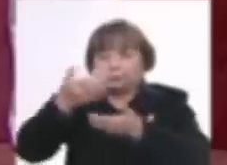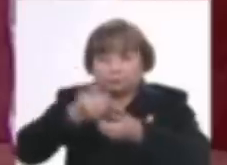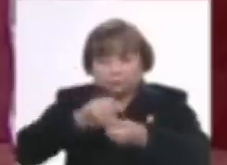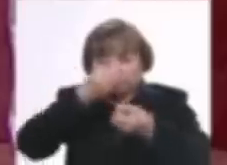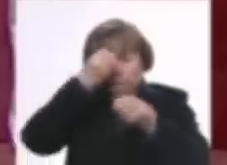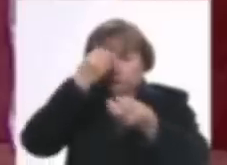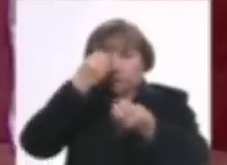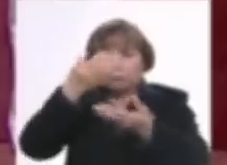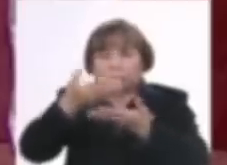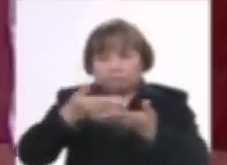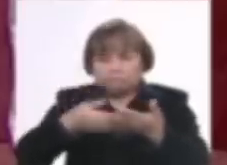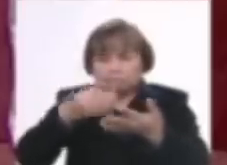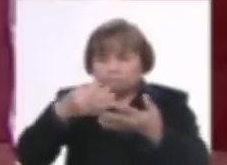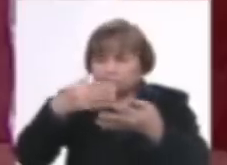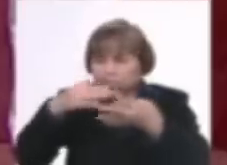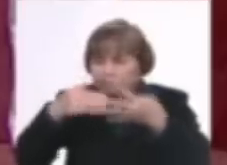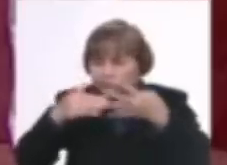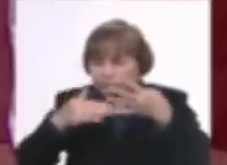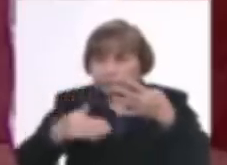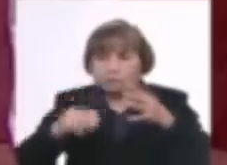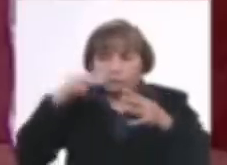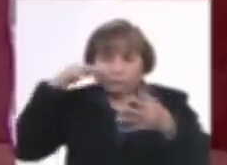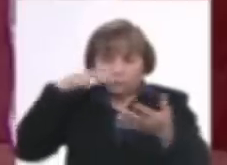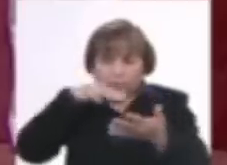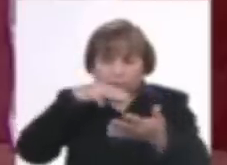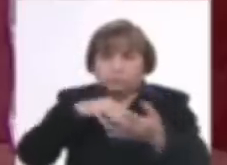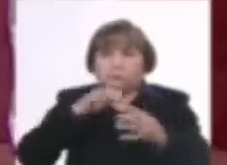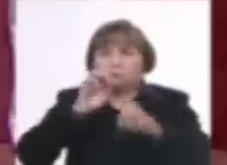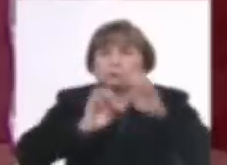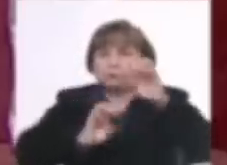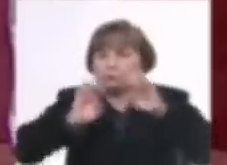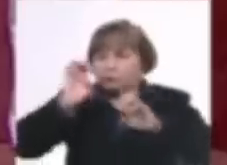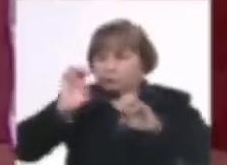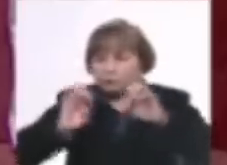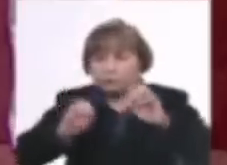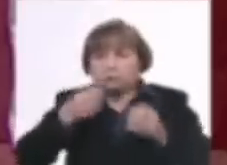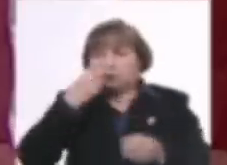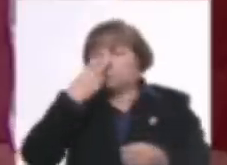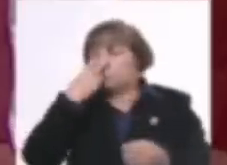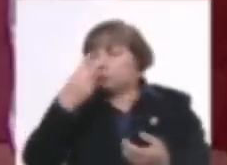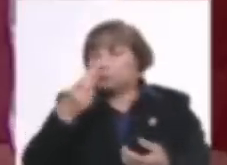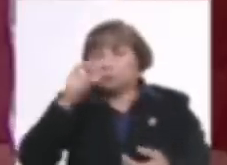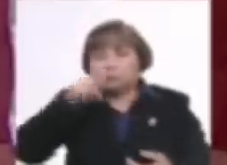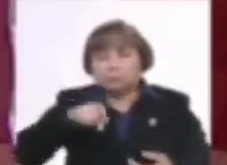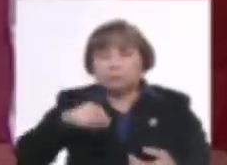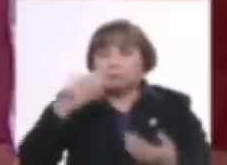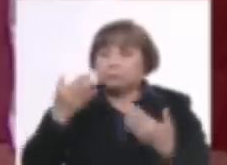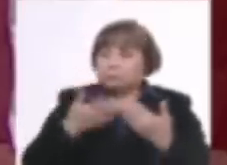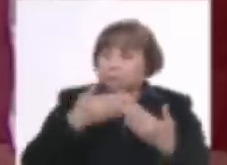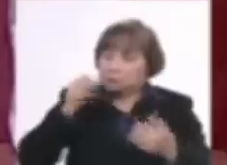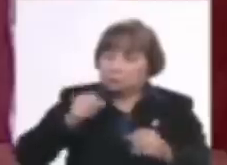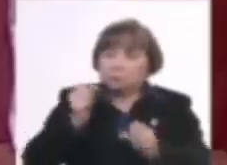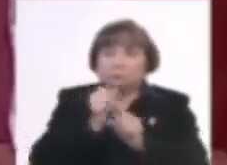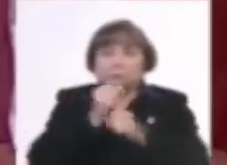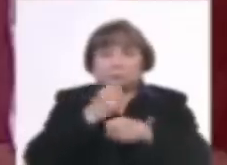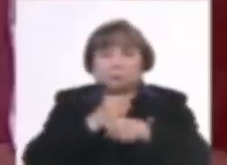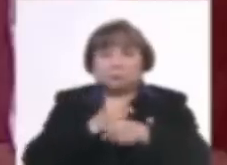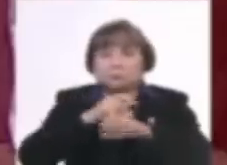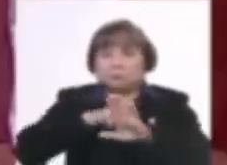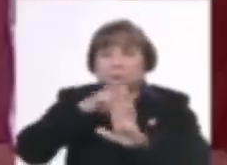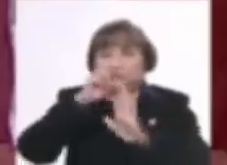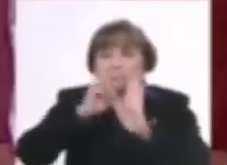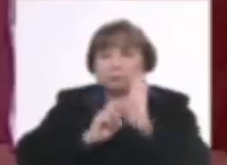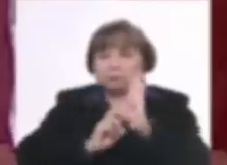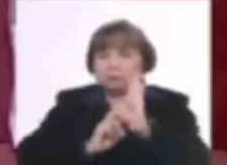recoger información y hacer estudios estadísticos para ver si era factible realizar un